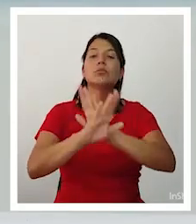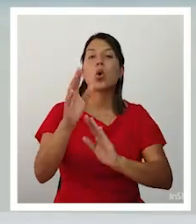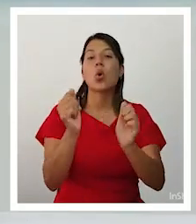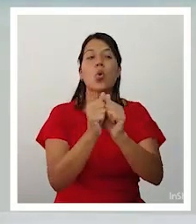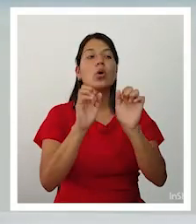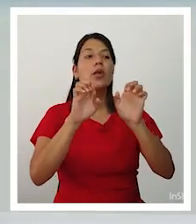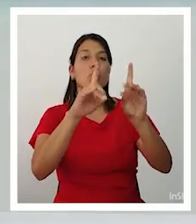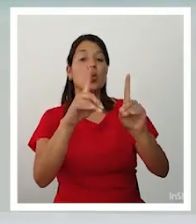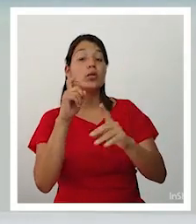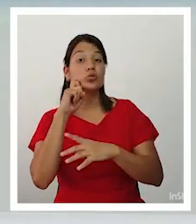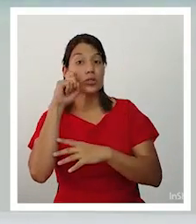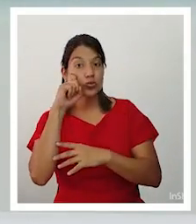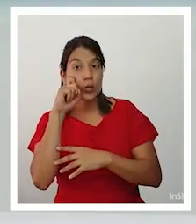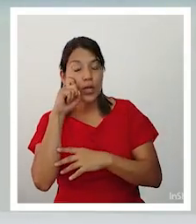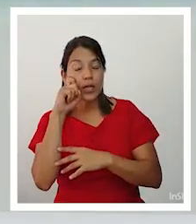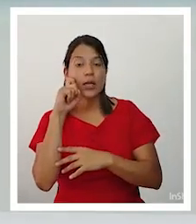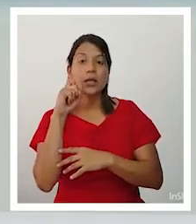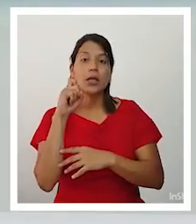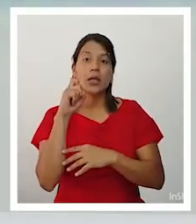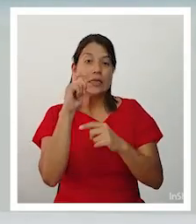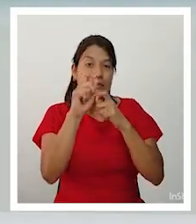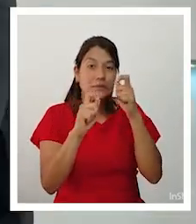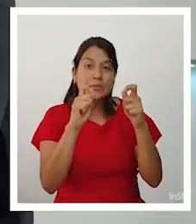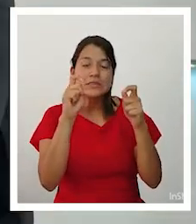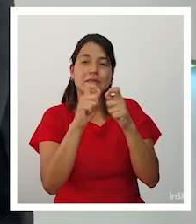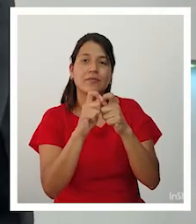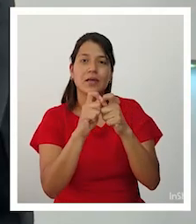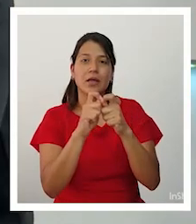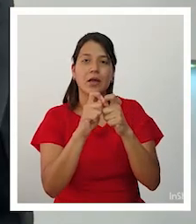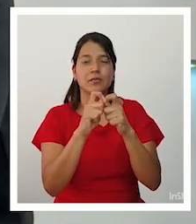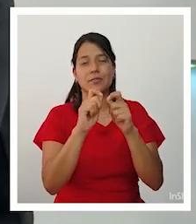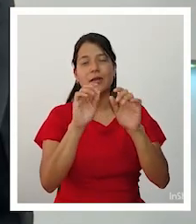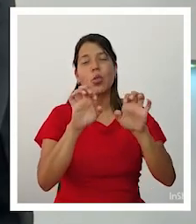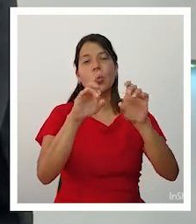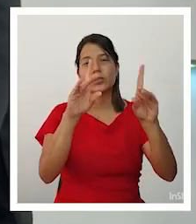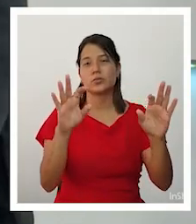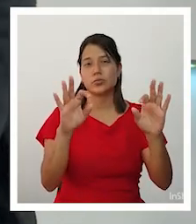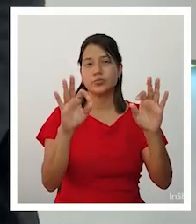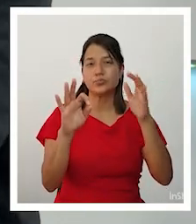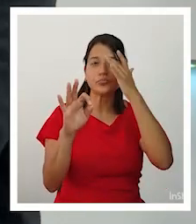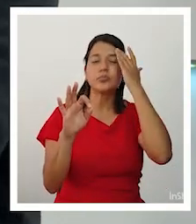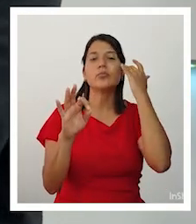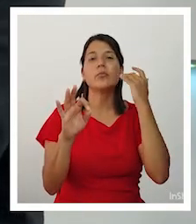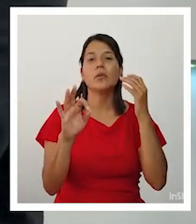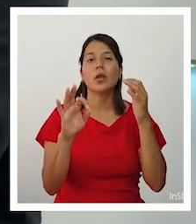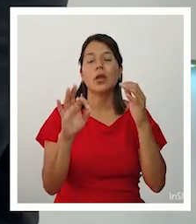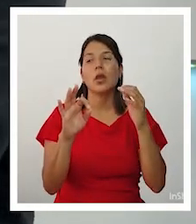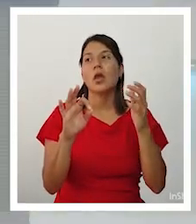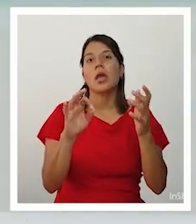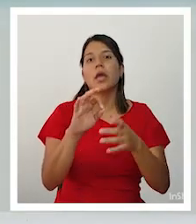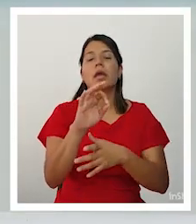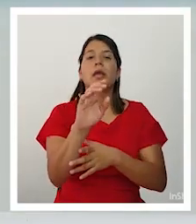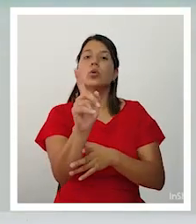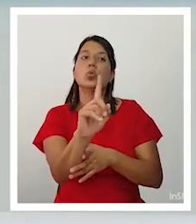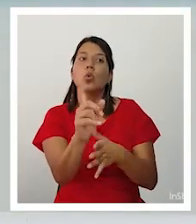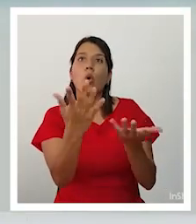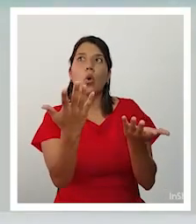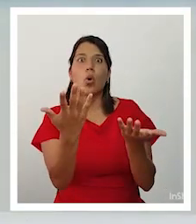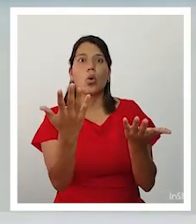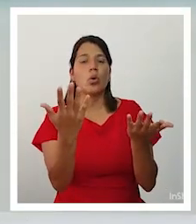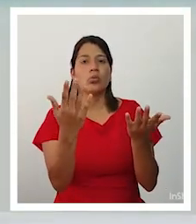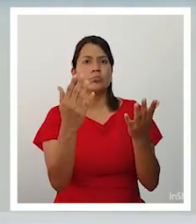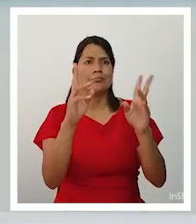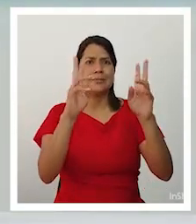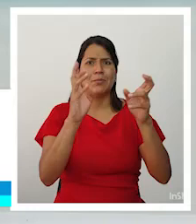educación sexual específica. No se cuenta, por ejemplo, en el ámbito de salud, ni siquiera